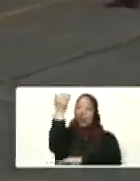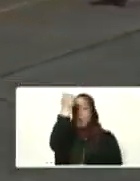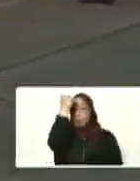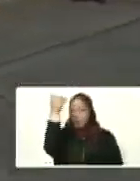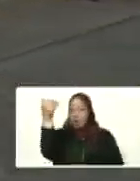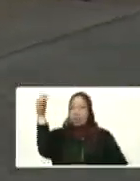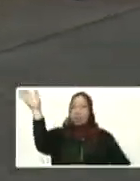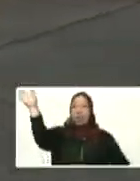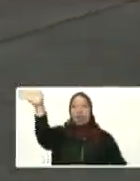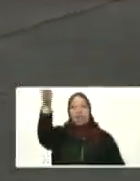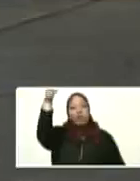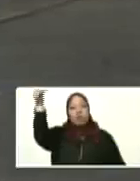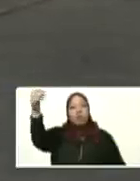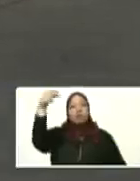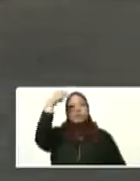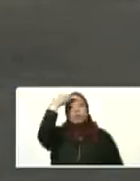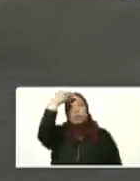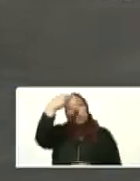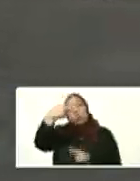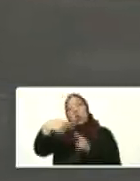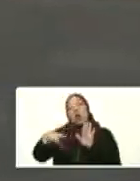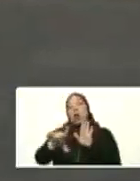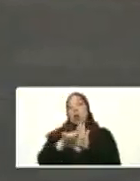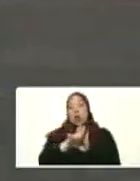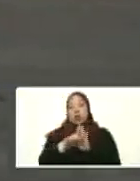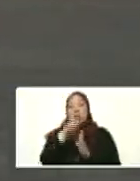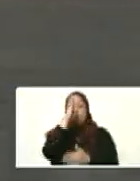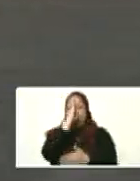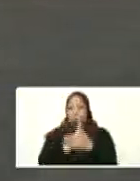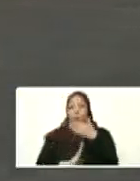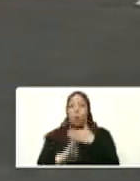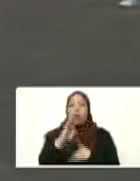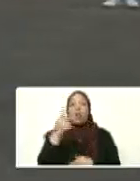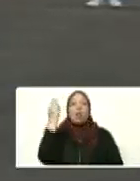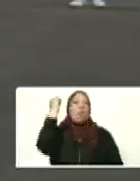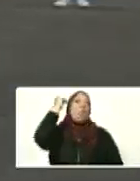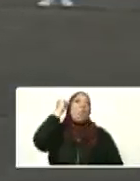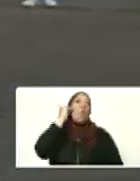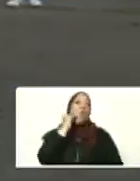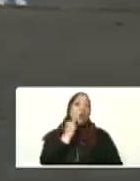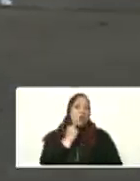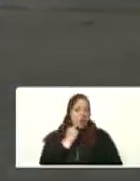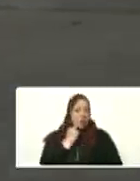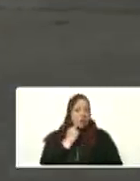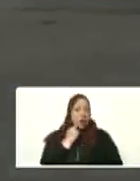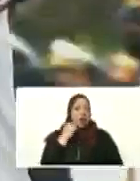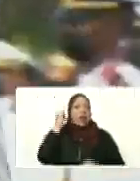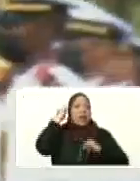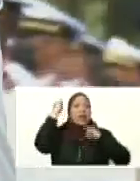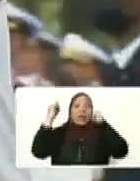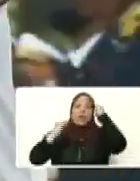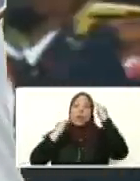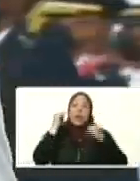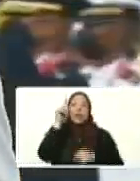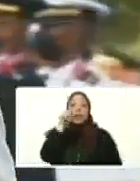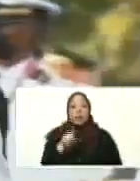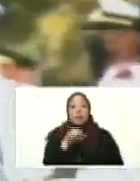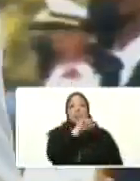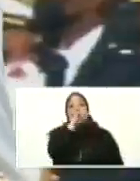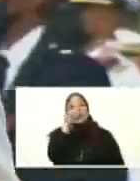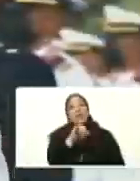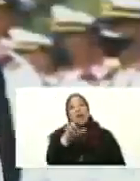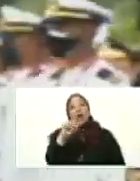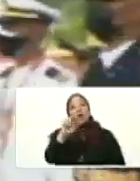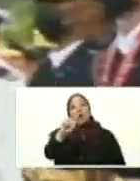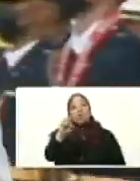absoluta a sus ideales bolivarianos, zamoranos, robinsonianos y chavistas. Estos